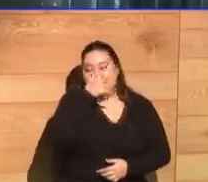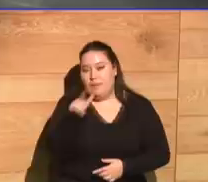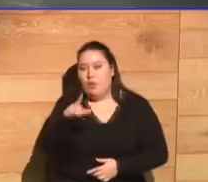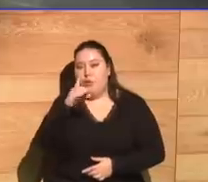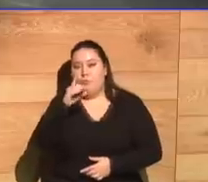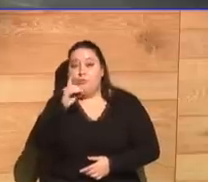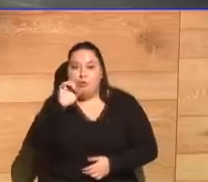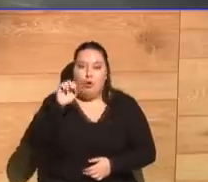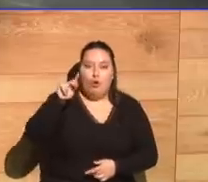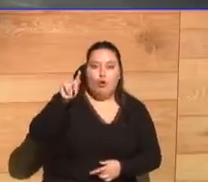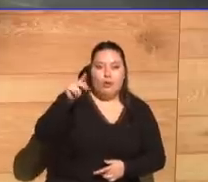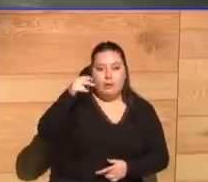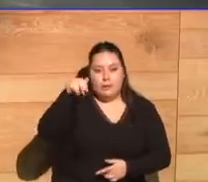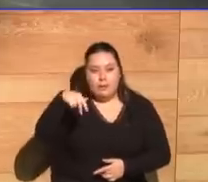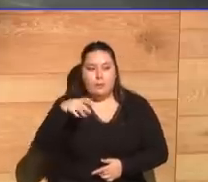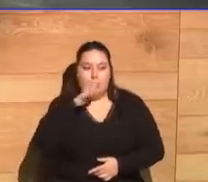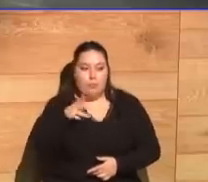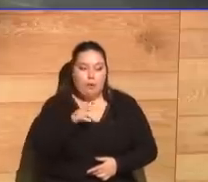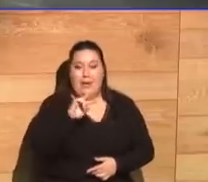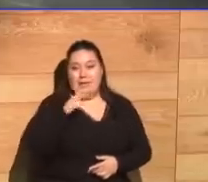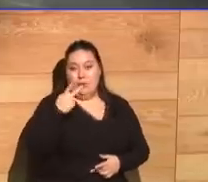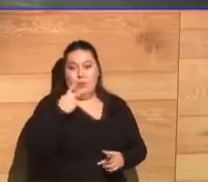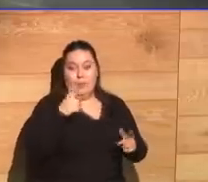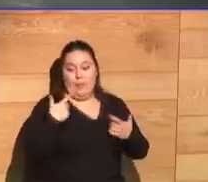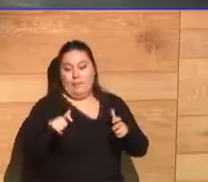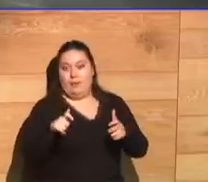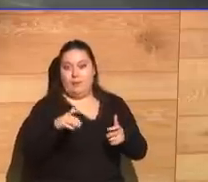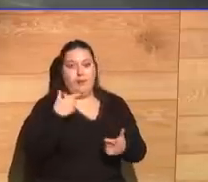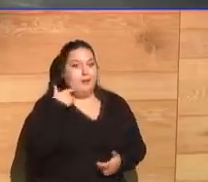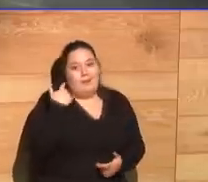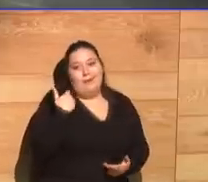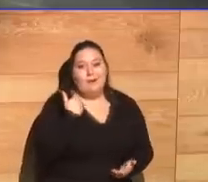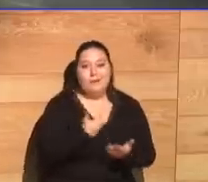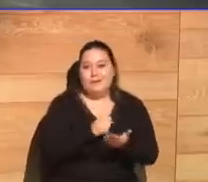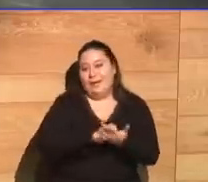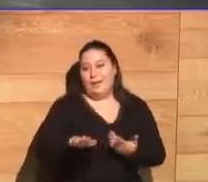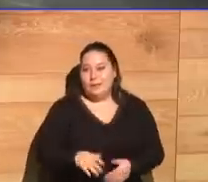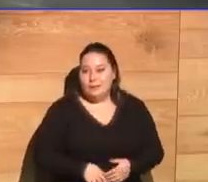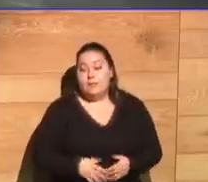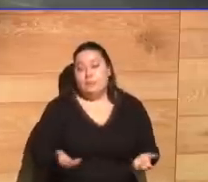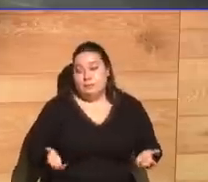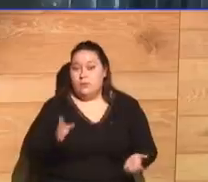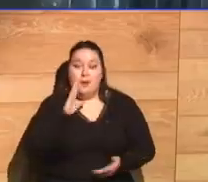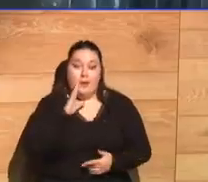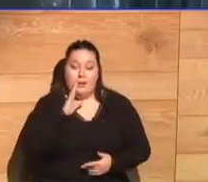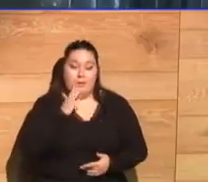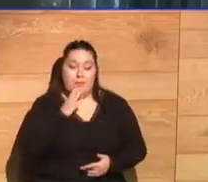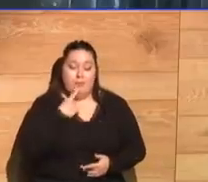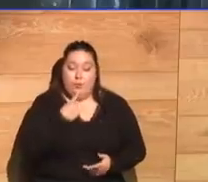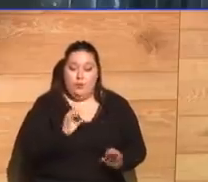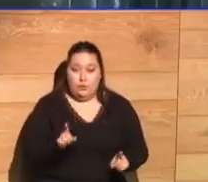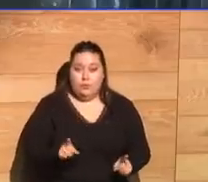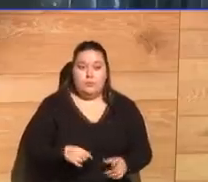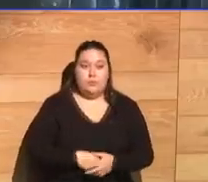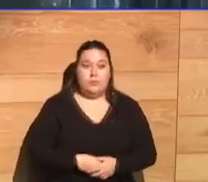además gana porque le quieren sacar en la segunda por la cara. En la segunda parte, exactamente. Y claro, por eso no sale en la segunda. Porque no lo hemos dicho todavía, pero cuando empieza el rodaje